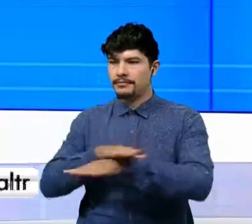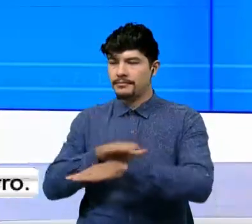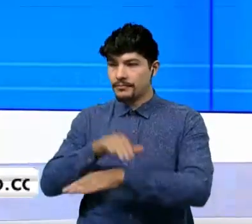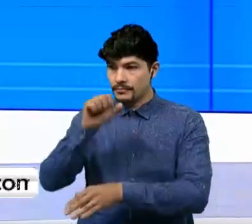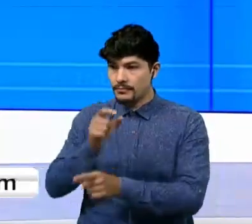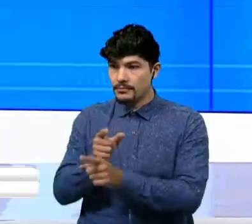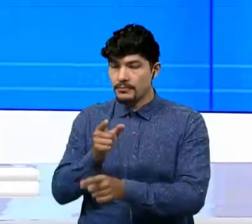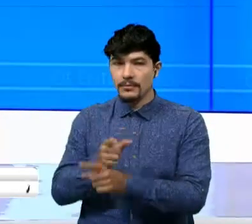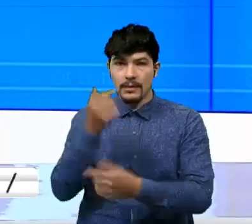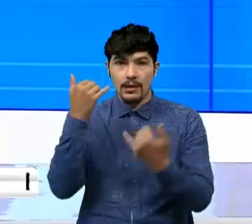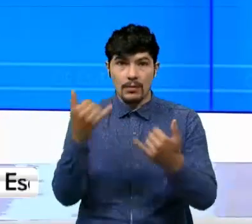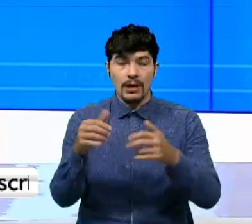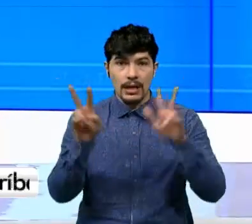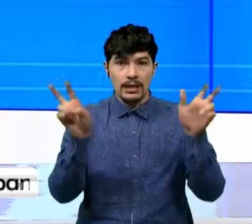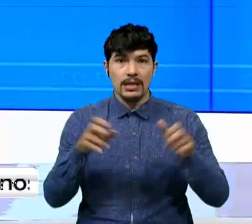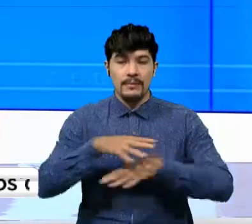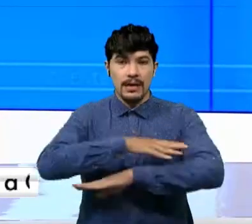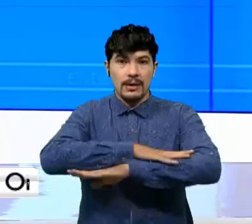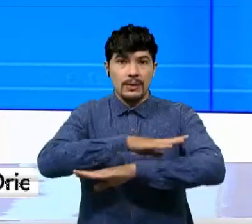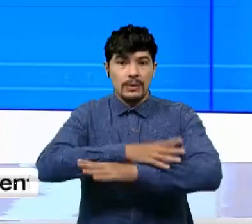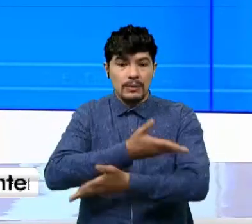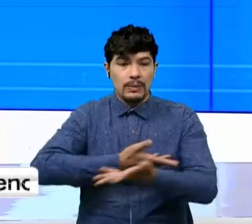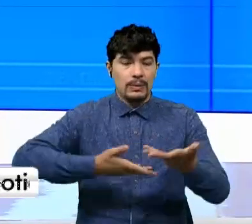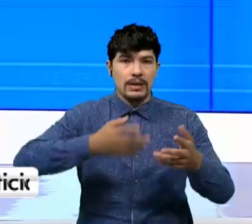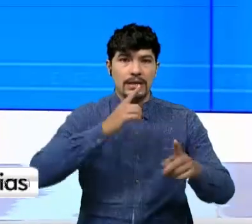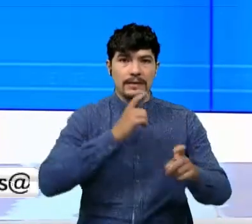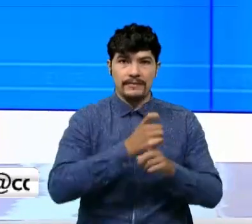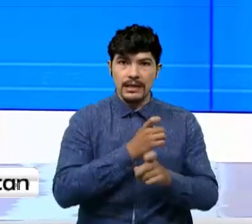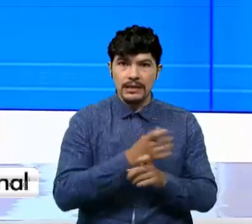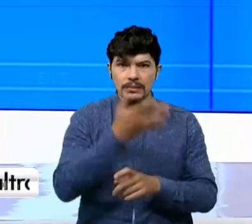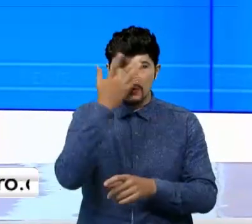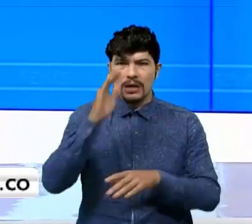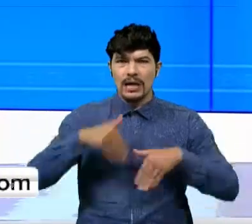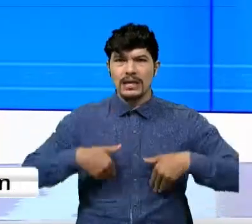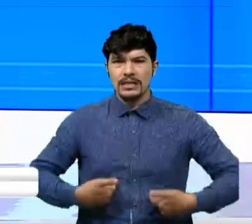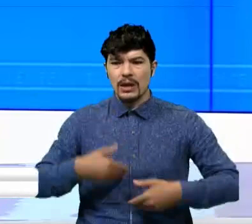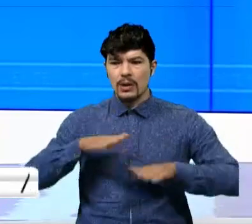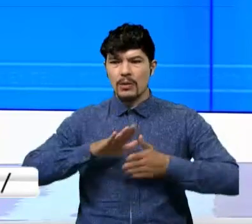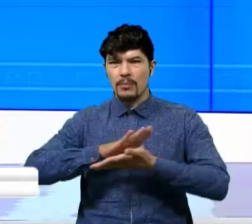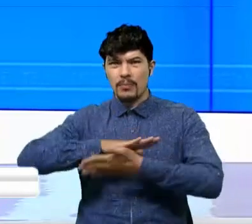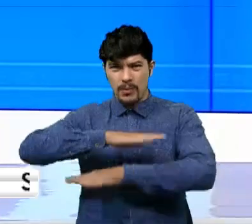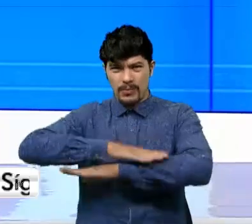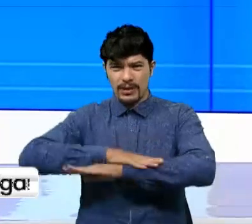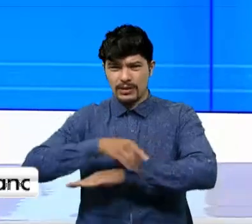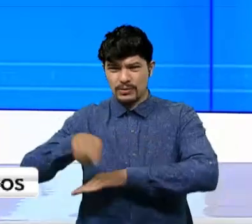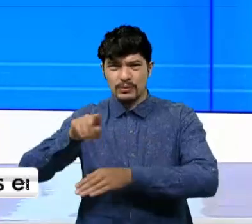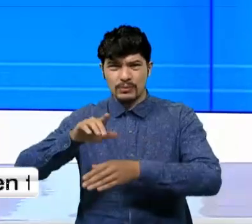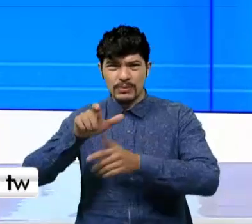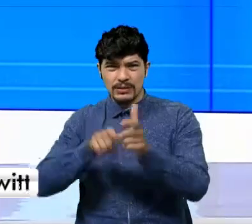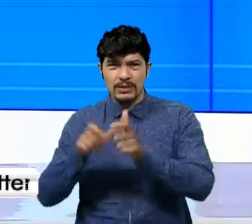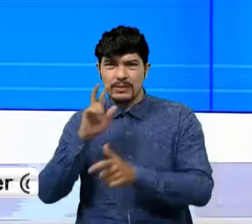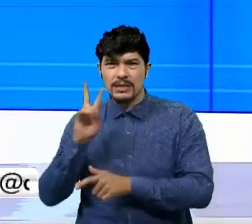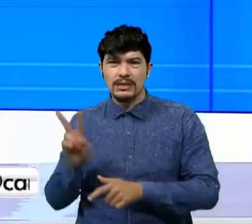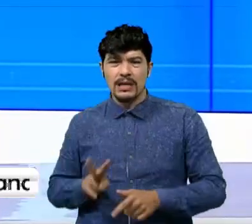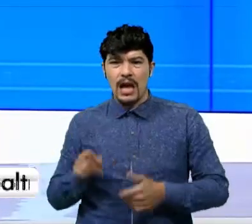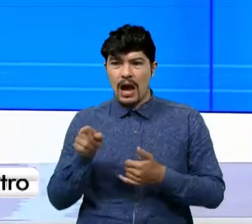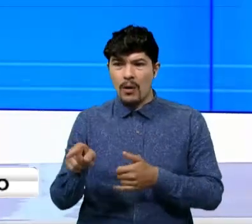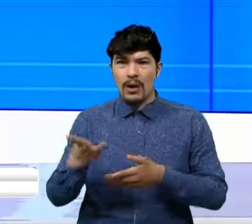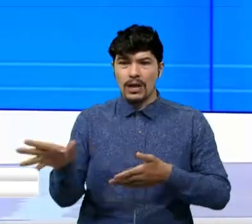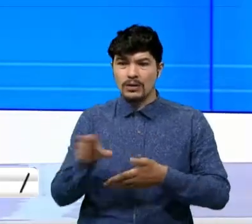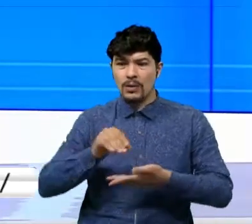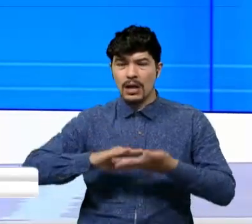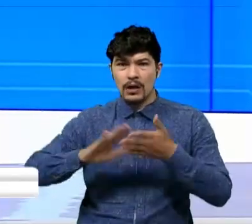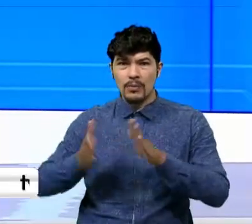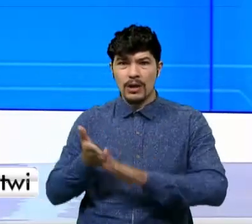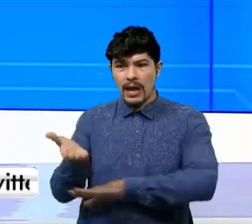que el panorama de convivencia está muy delicado, pues cansados del comportamiento de los venezolanos, habitantes y comerciantes del sector le exigirán al